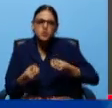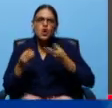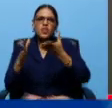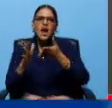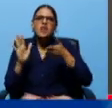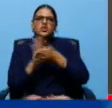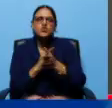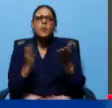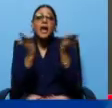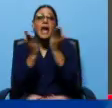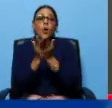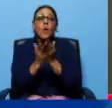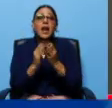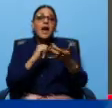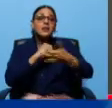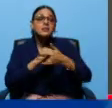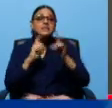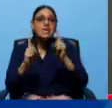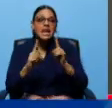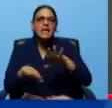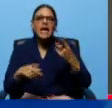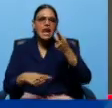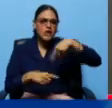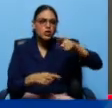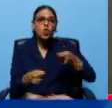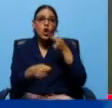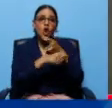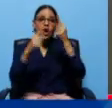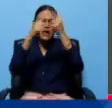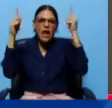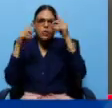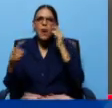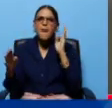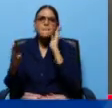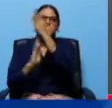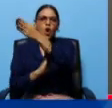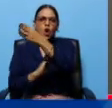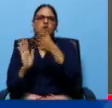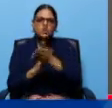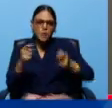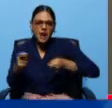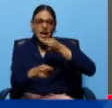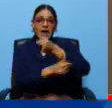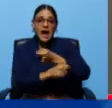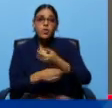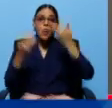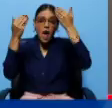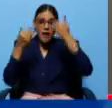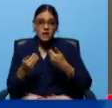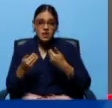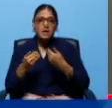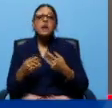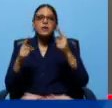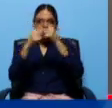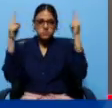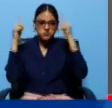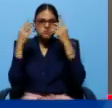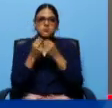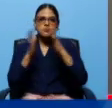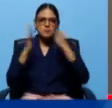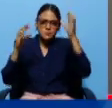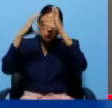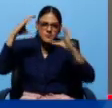carácter de escuelas técnicas para que los muchachos apuntalen a graduarse de bachilleres con grandes